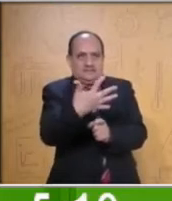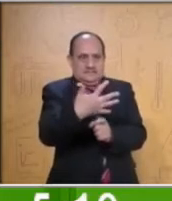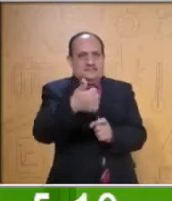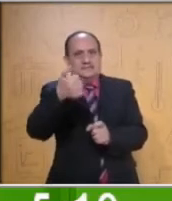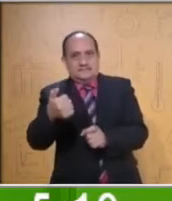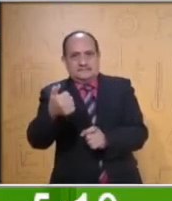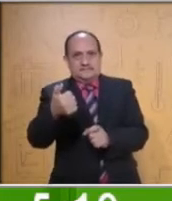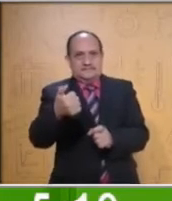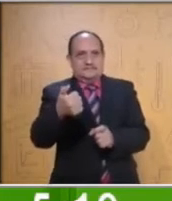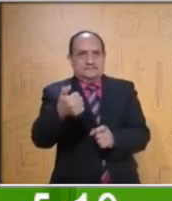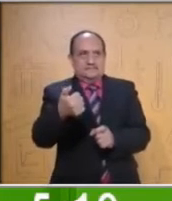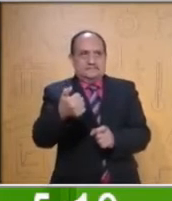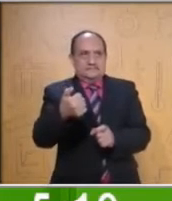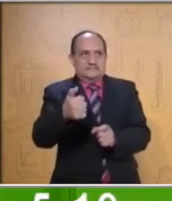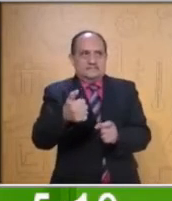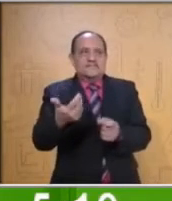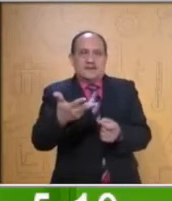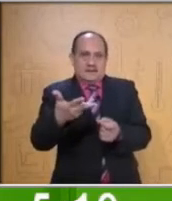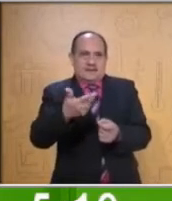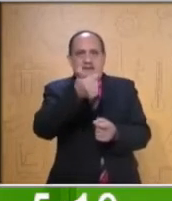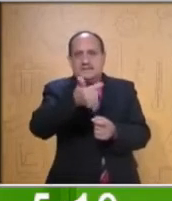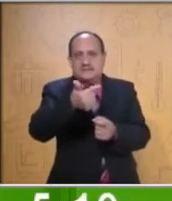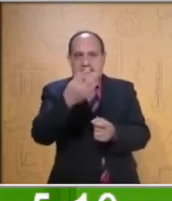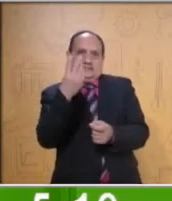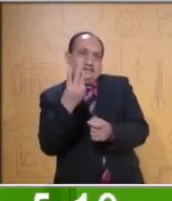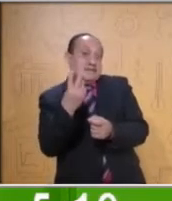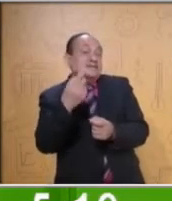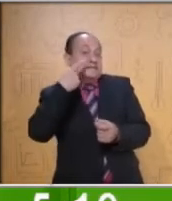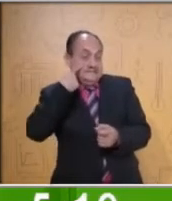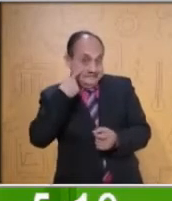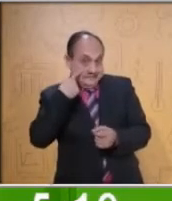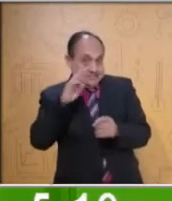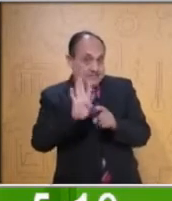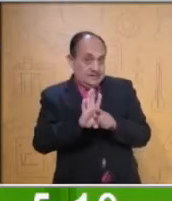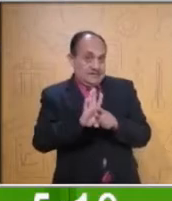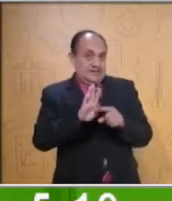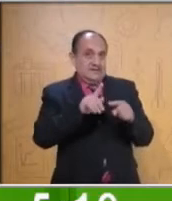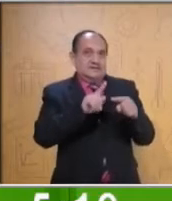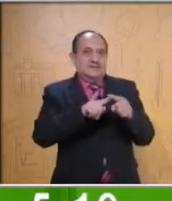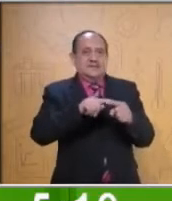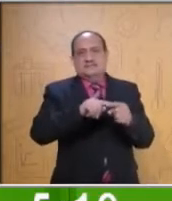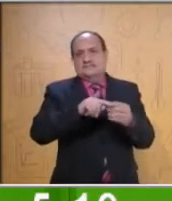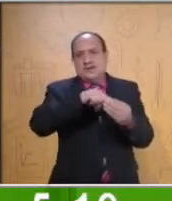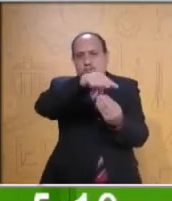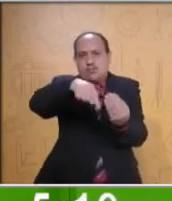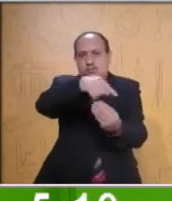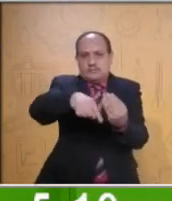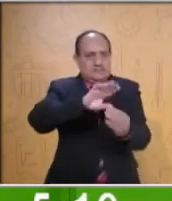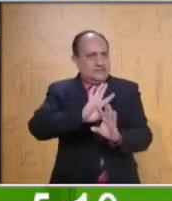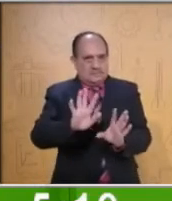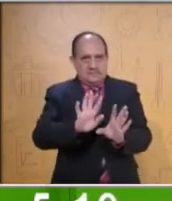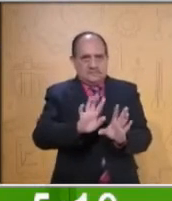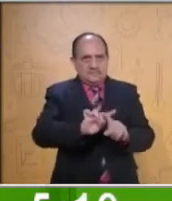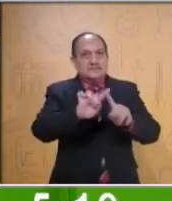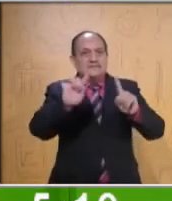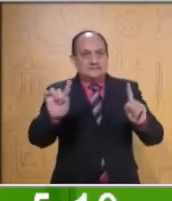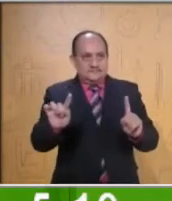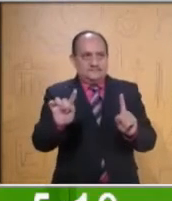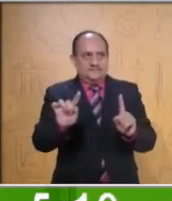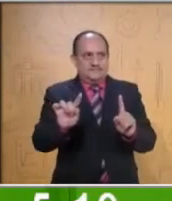también. Y aquí tengo para el 7, 3. Fíjense cómo ya aquí no usé atados. ¿Por qué? Porque eso estoy